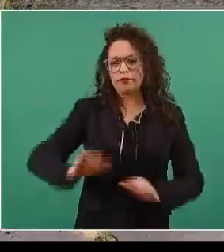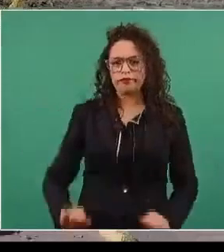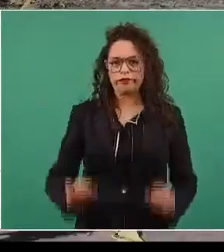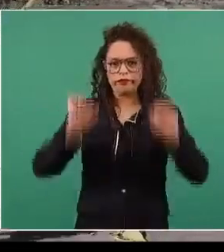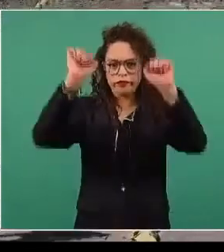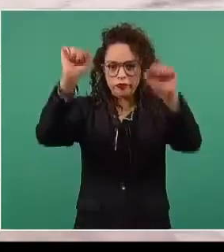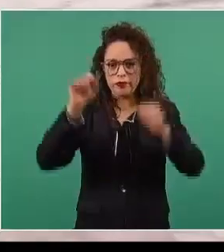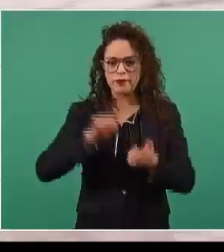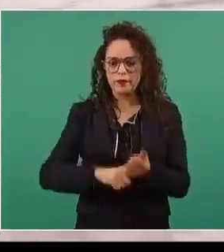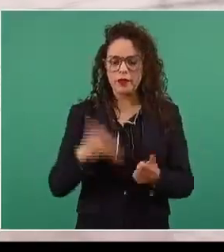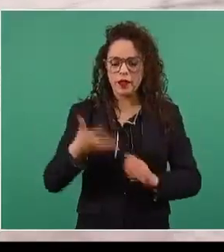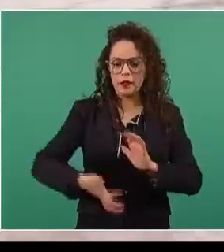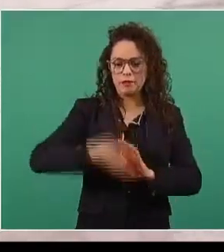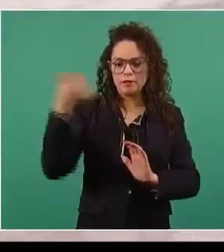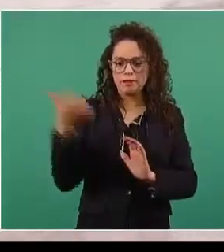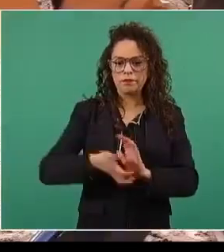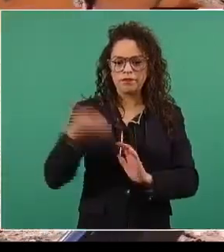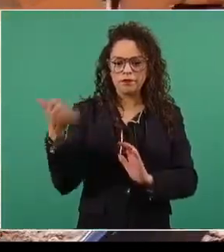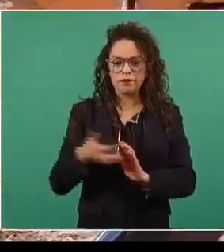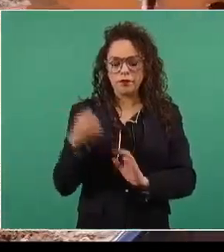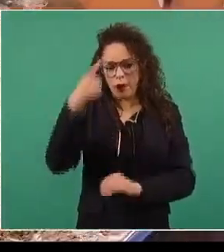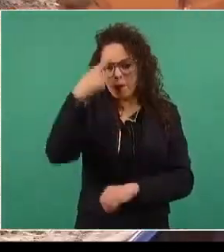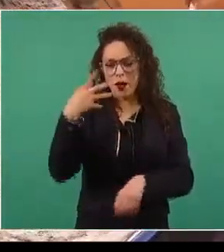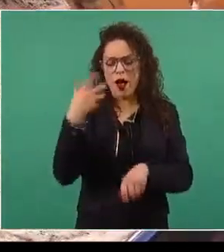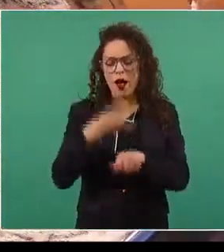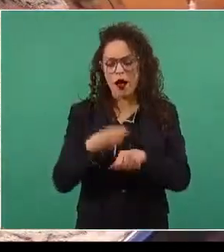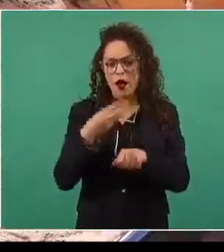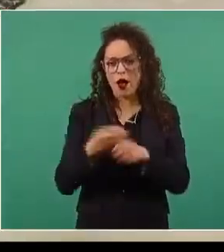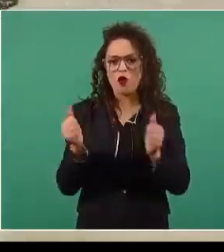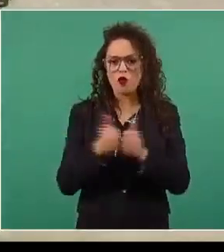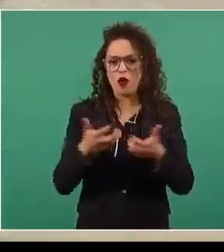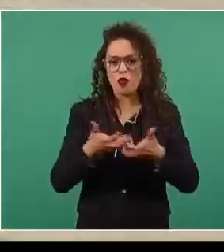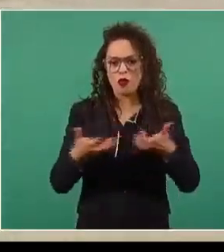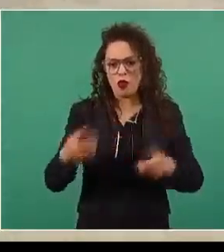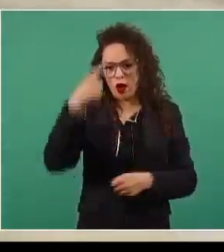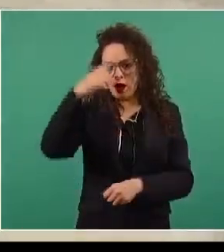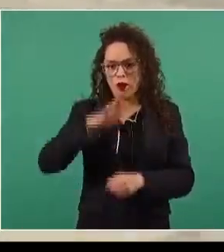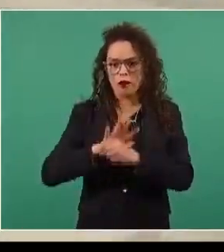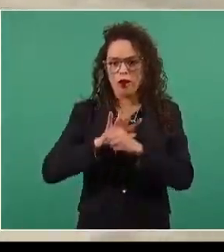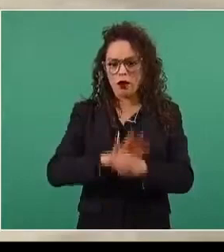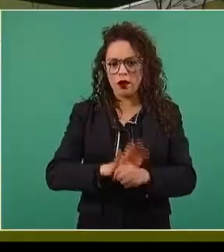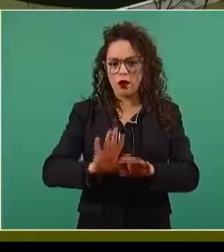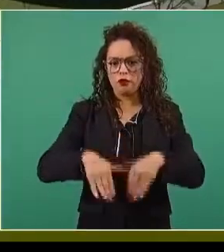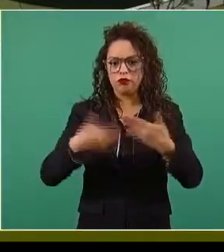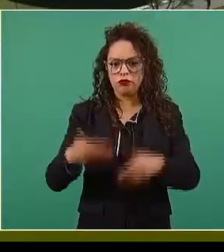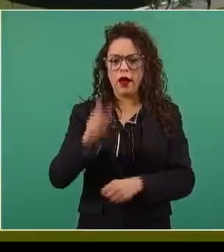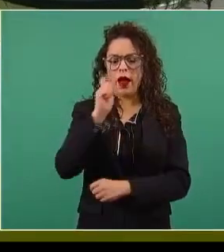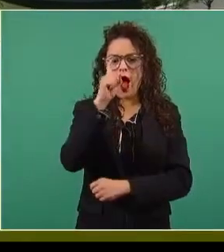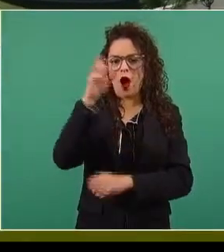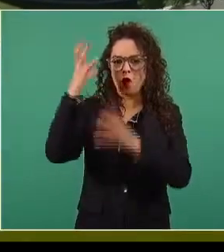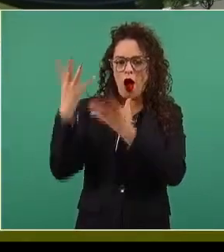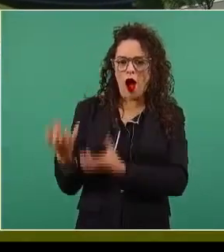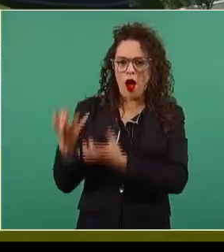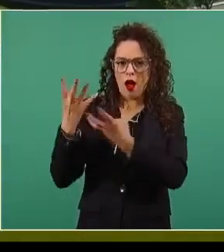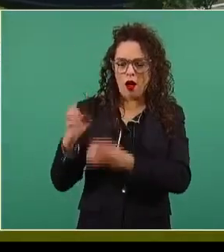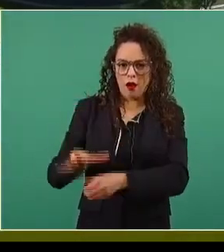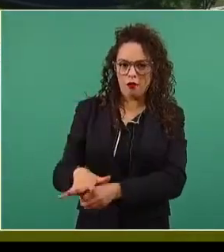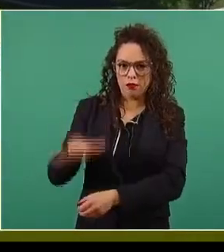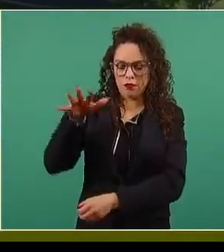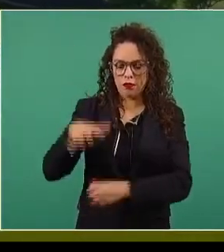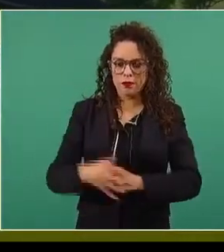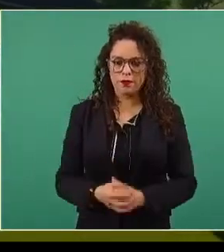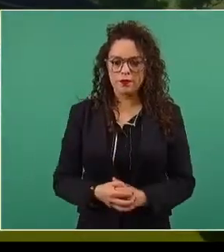de trayectoria, excavación, relleno y compactación para red exterior pluvial. En las redes hidráulicas